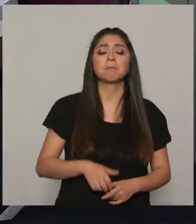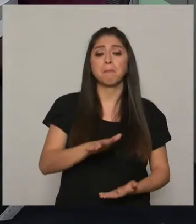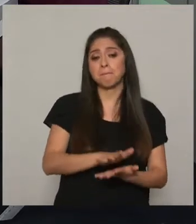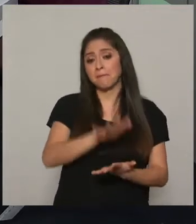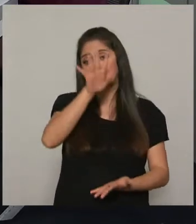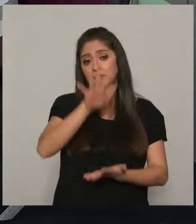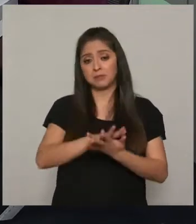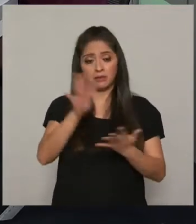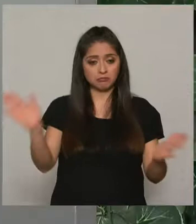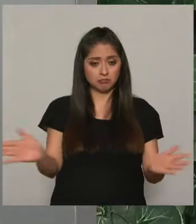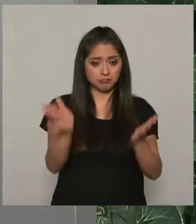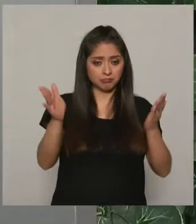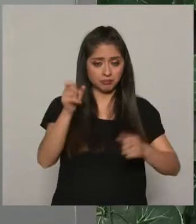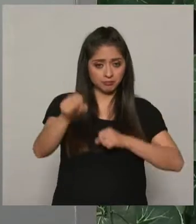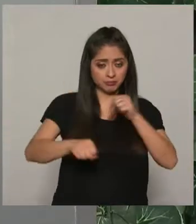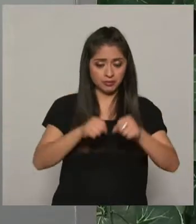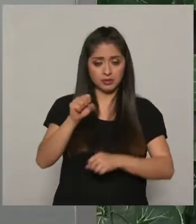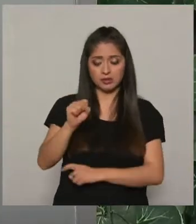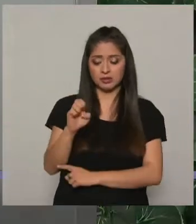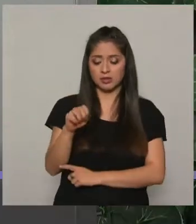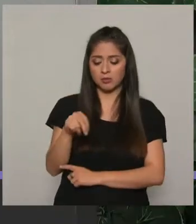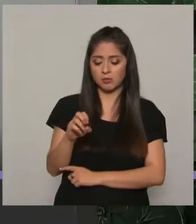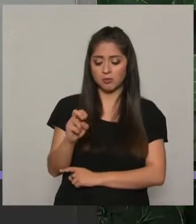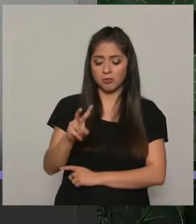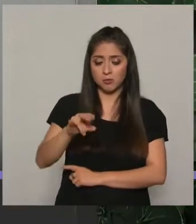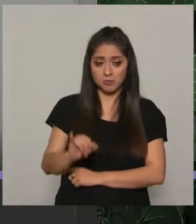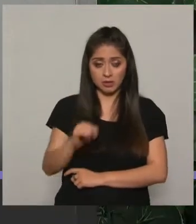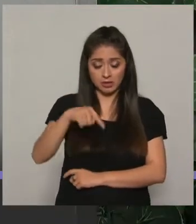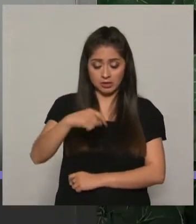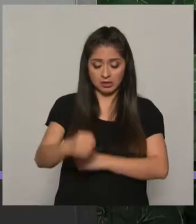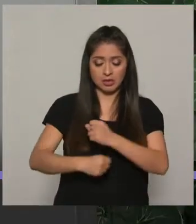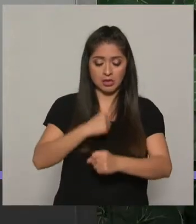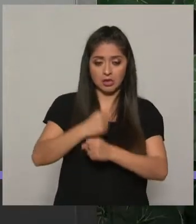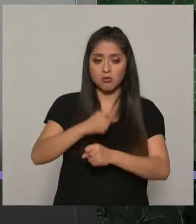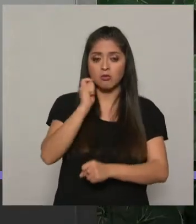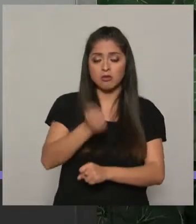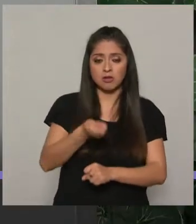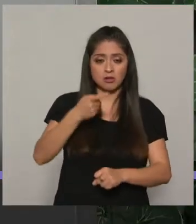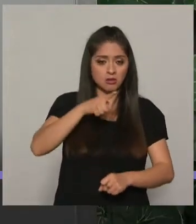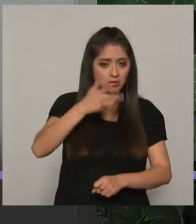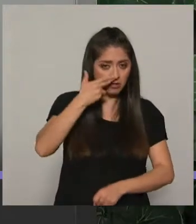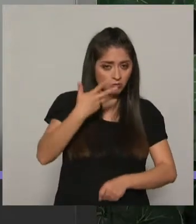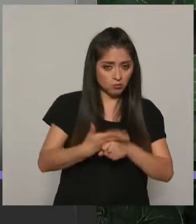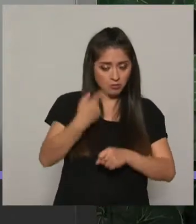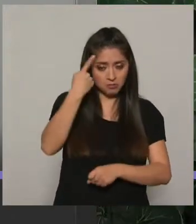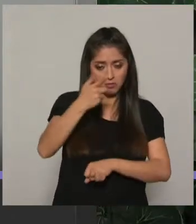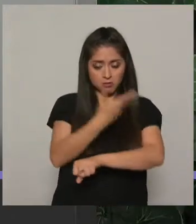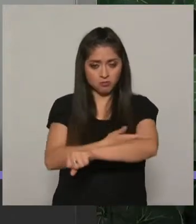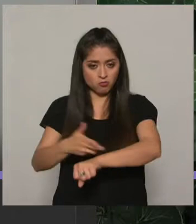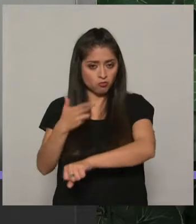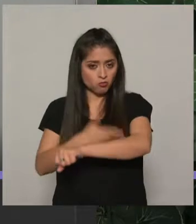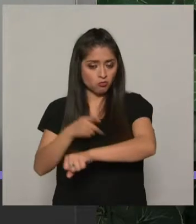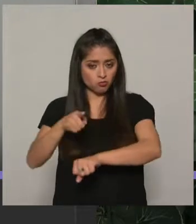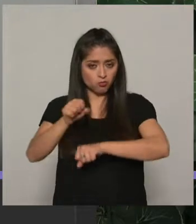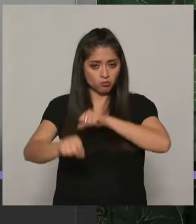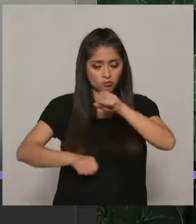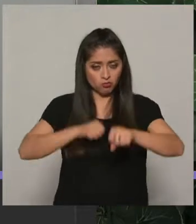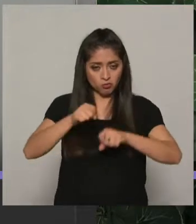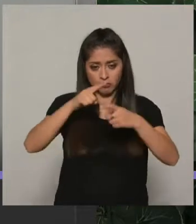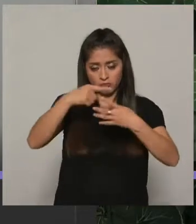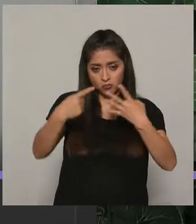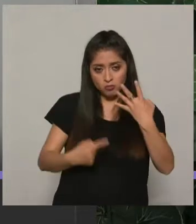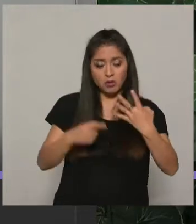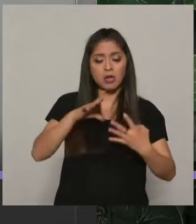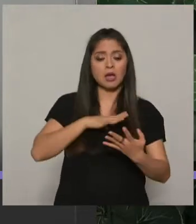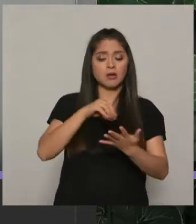de la bicicleta. La Secretaría de Movilidad a partir de este año es la responsable de implementar las políticas públicas ciclistas. ¿Y qué estamos haciendo? Se están